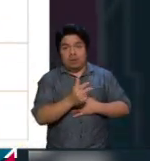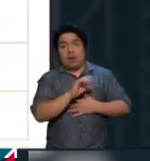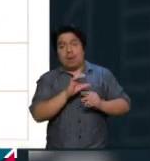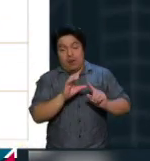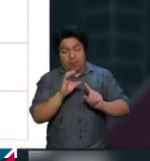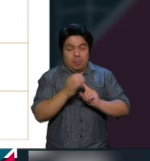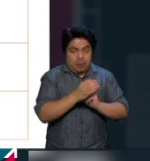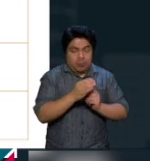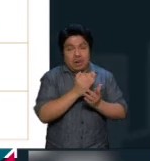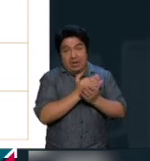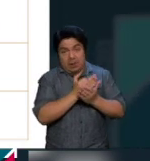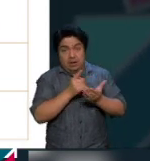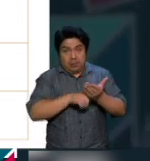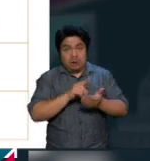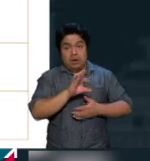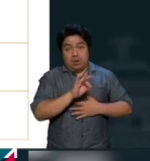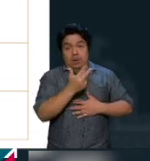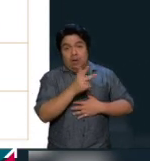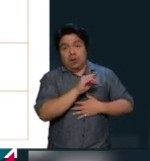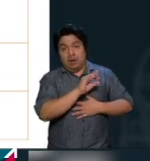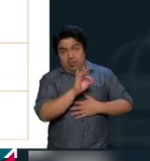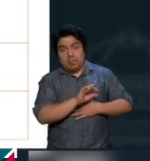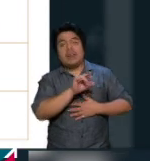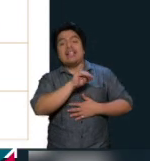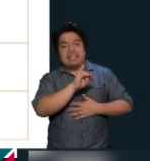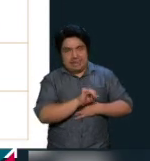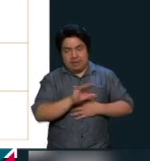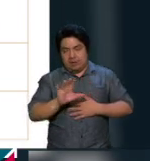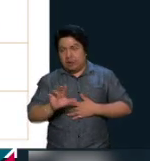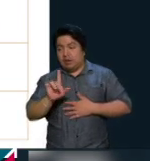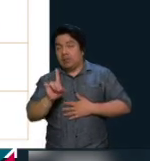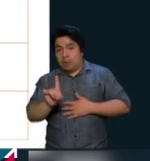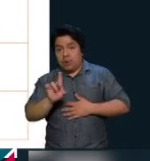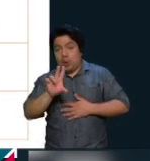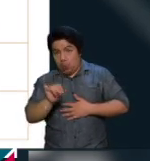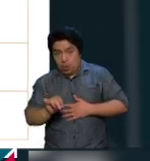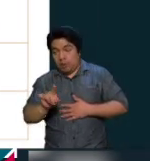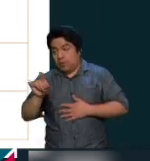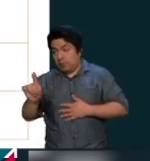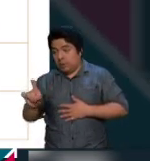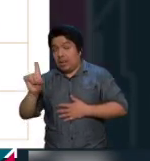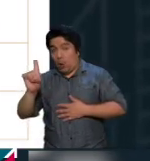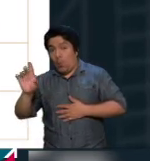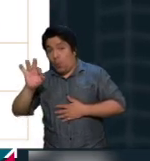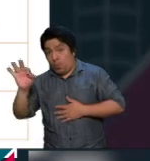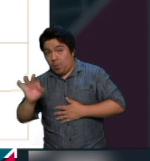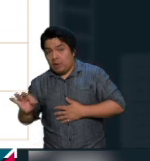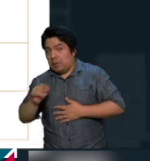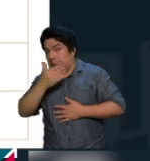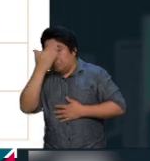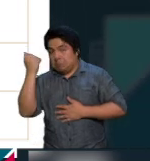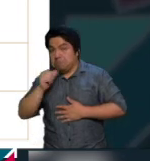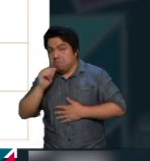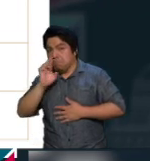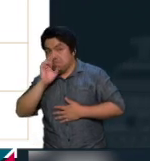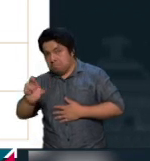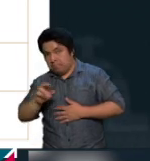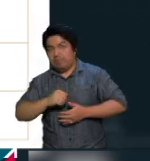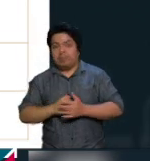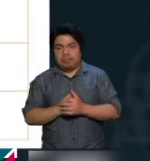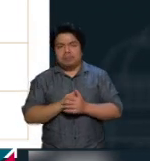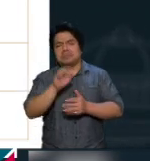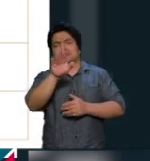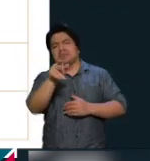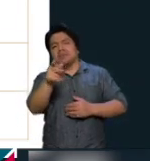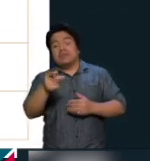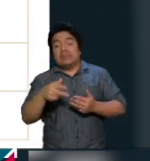de Morena registró 48% por el sí, 51% por el no y 1% por no contestó. A la pregunta